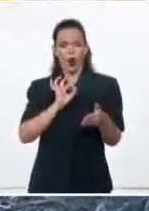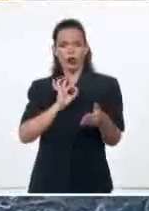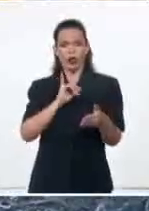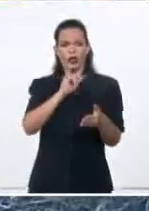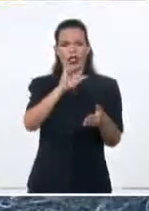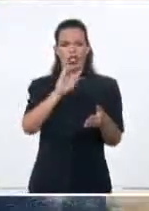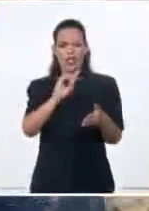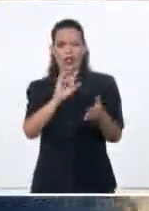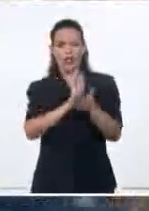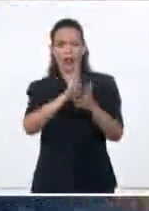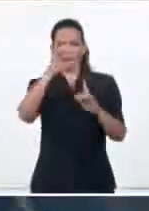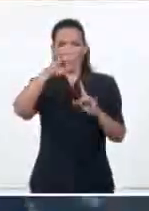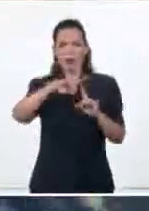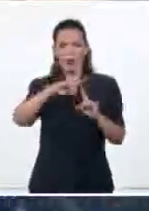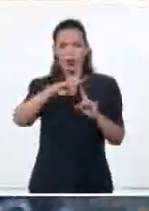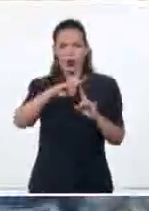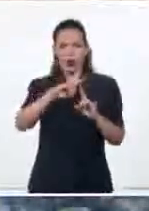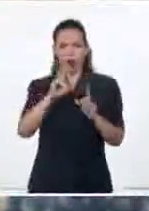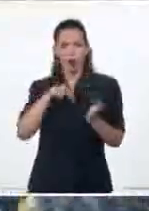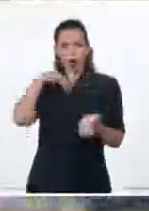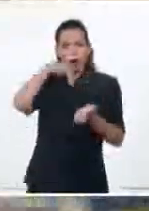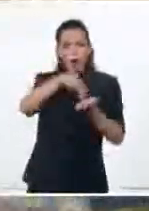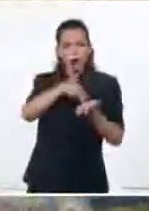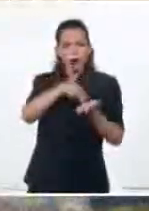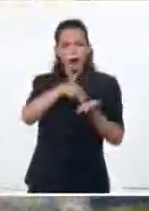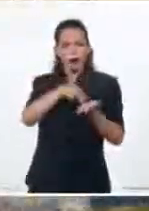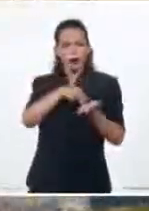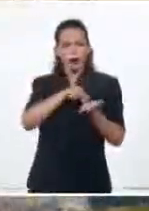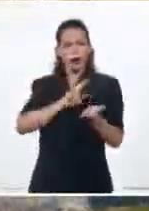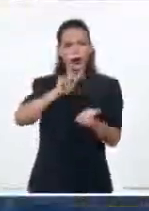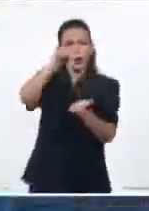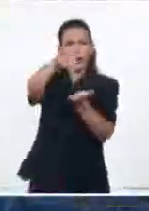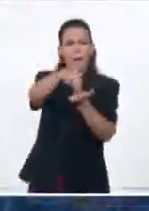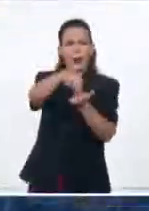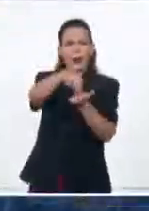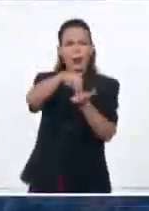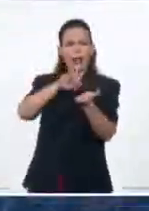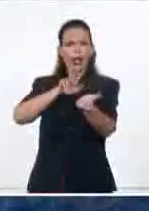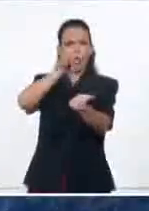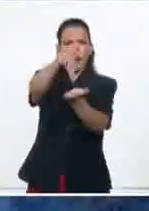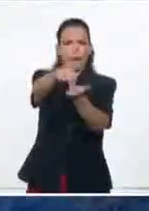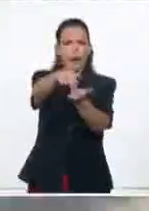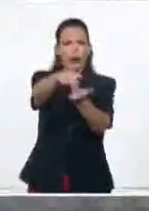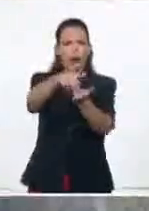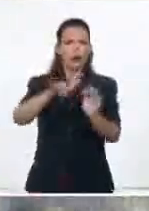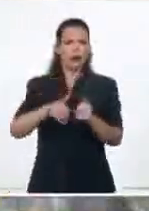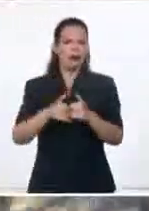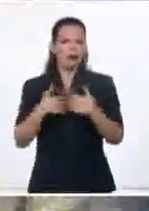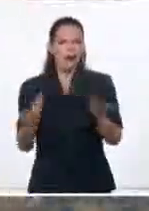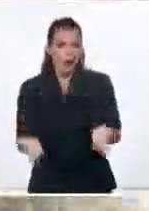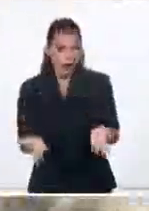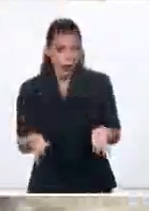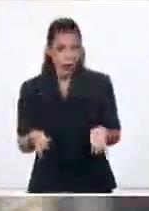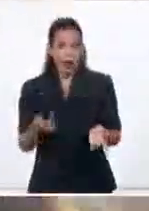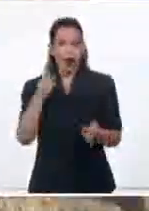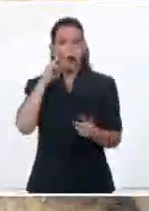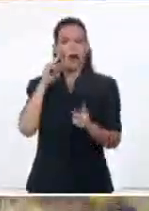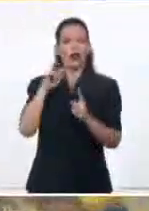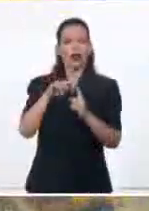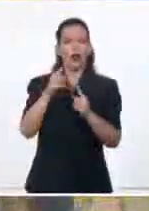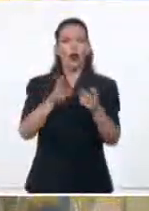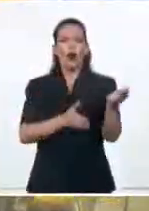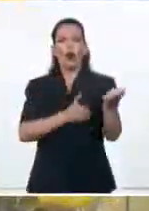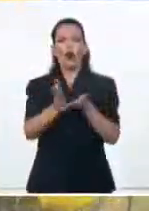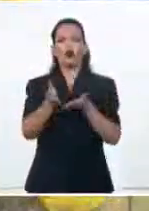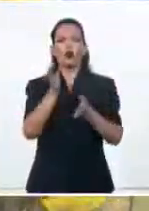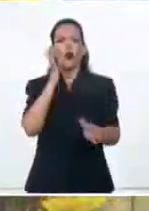posición, un hombre, acompañado también de recursos para evitar que los puntos calientes que están en esa área sean estimulados